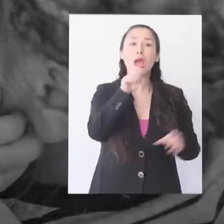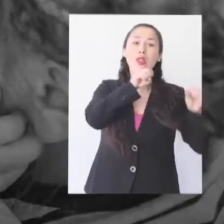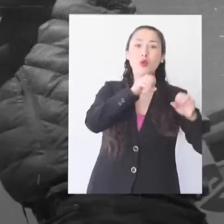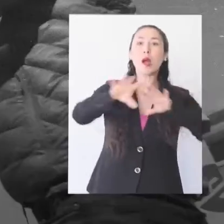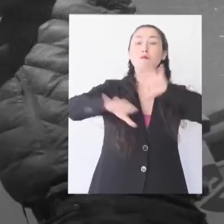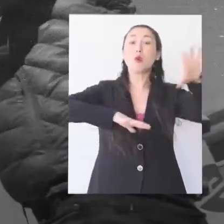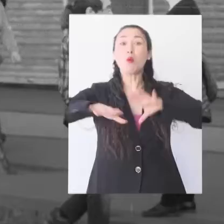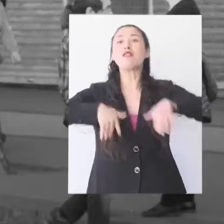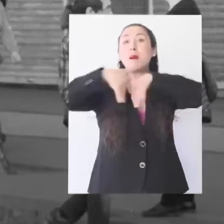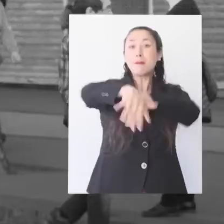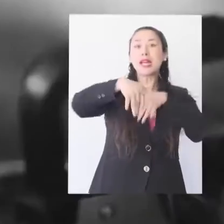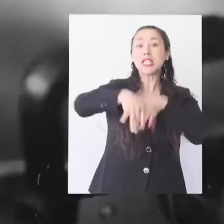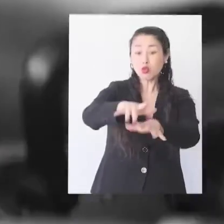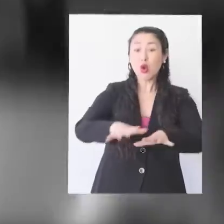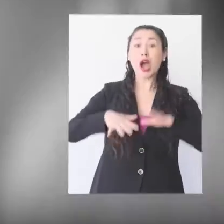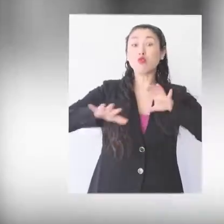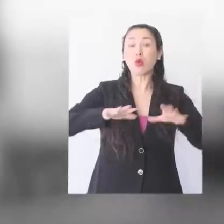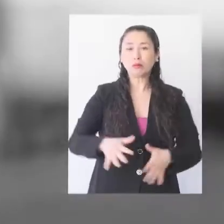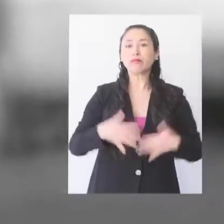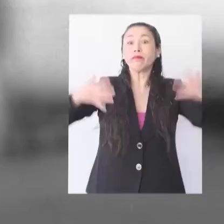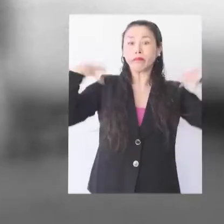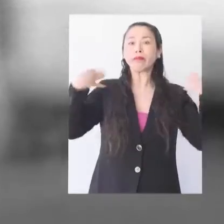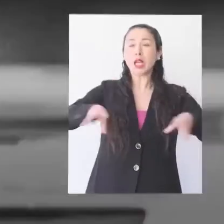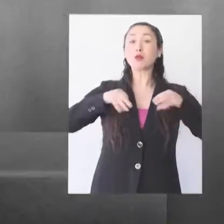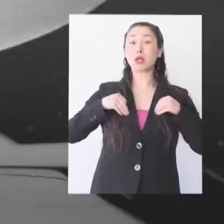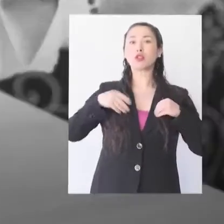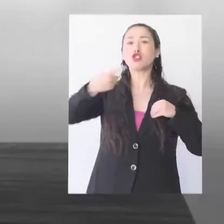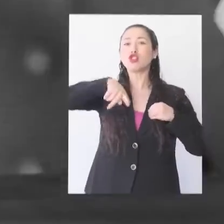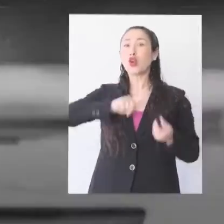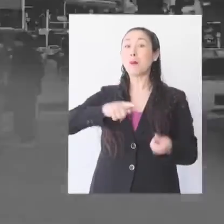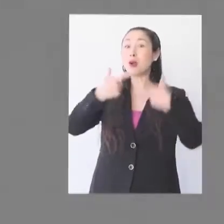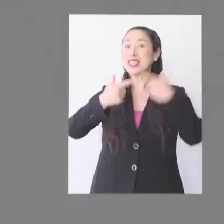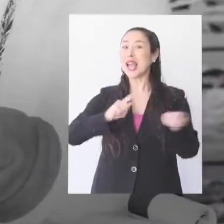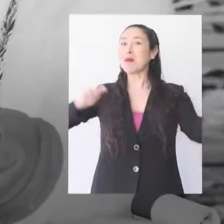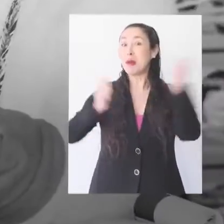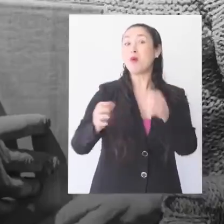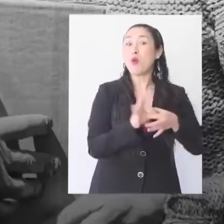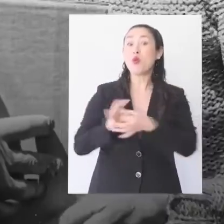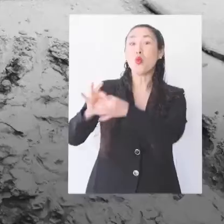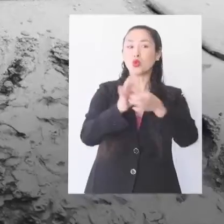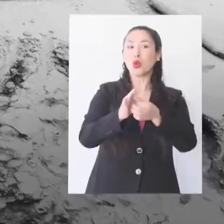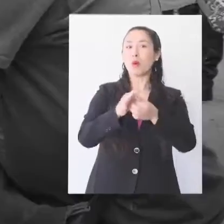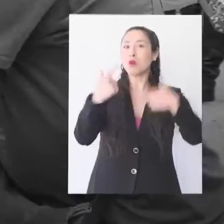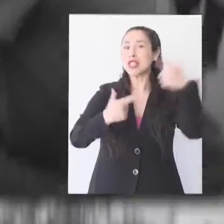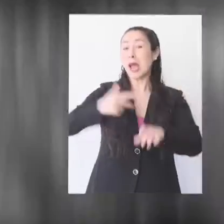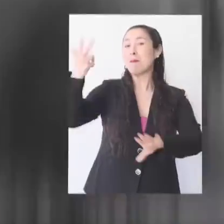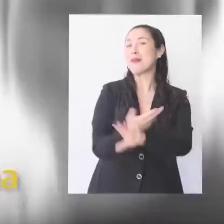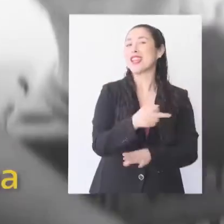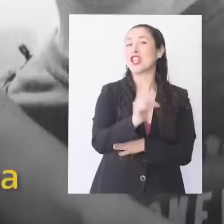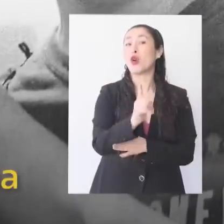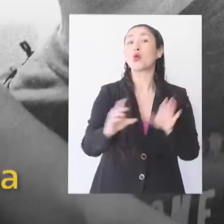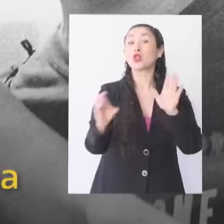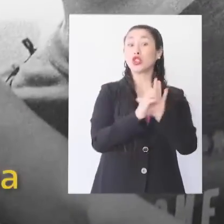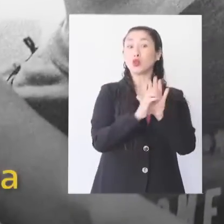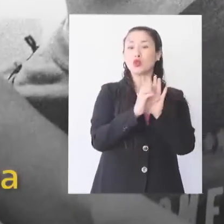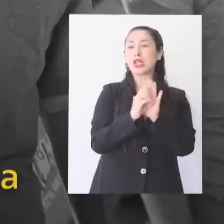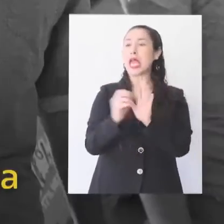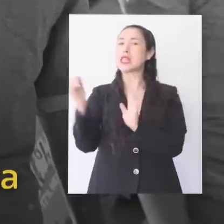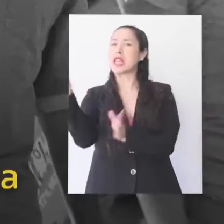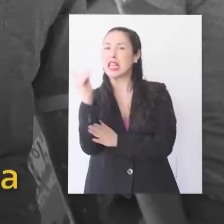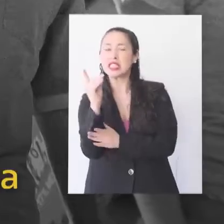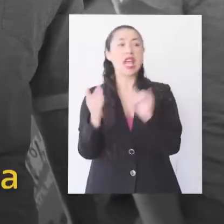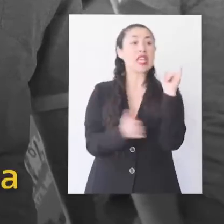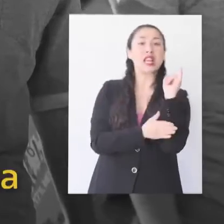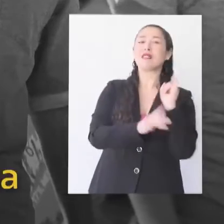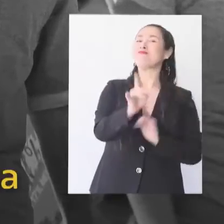que educas, promueves, marchas, actúas, te haces cargo. Si la cambiamos juntos, la política no es una mierda. Por una constitución que no sea